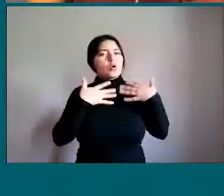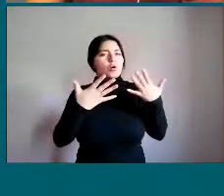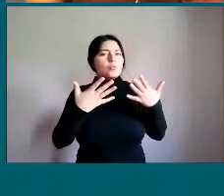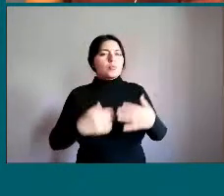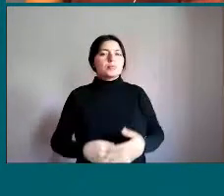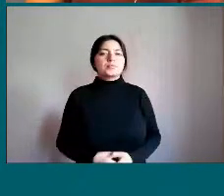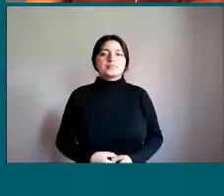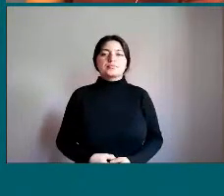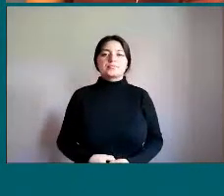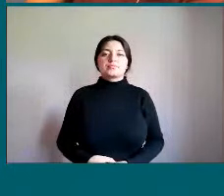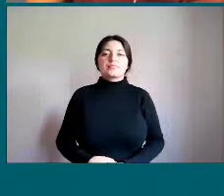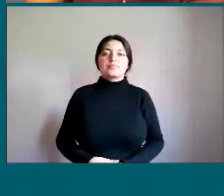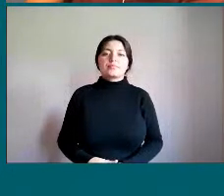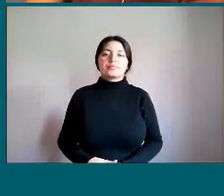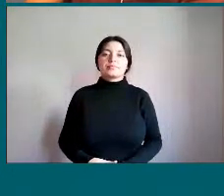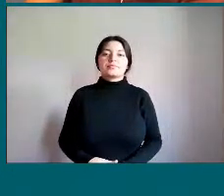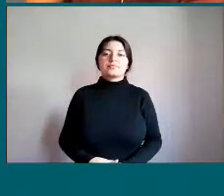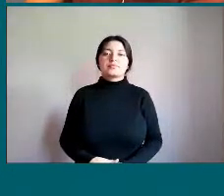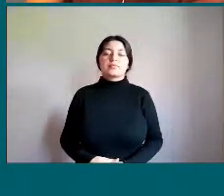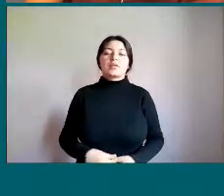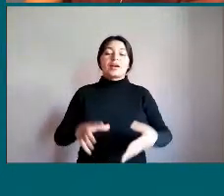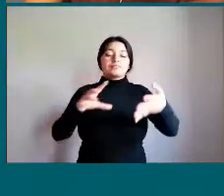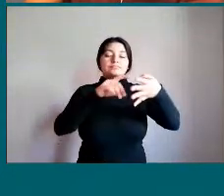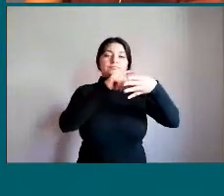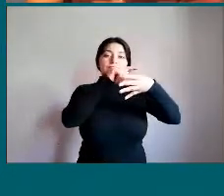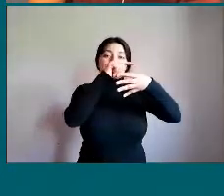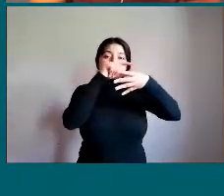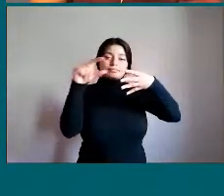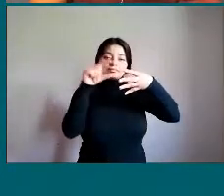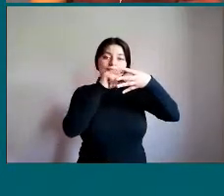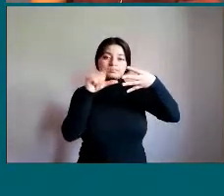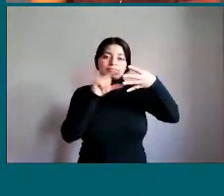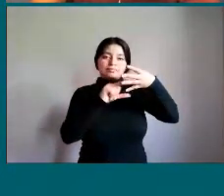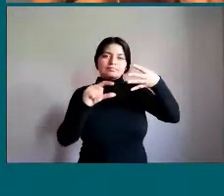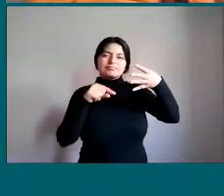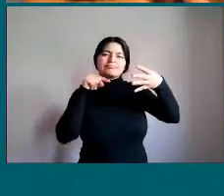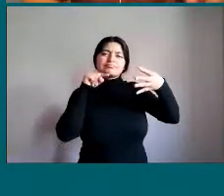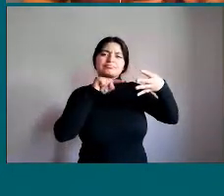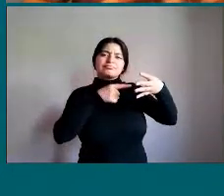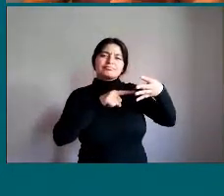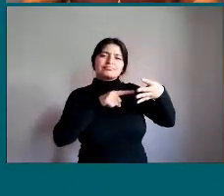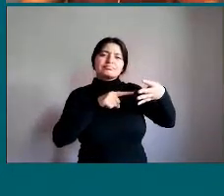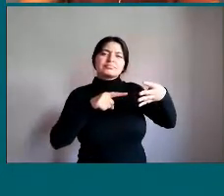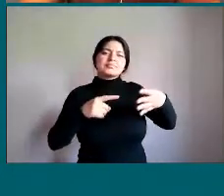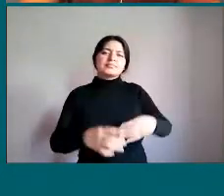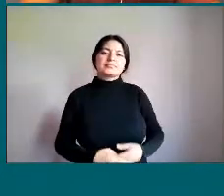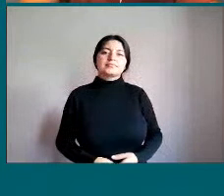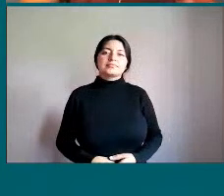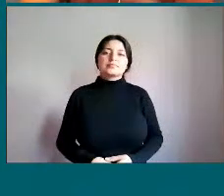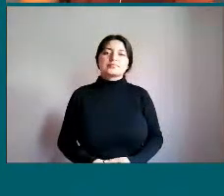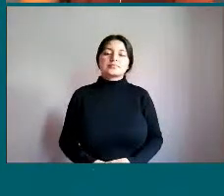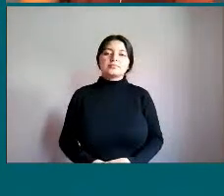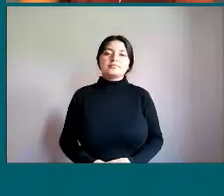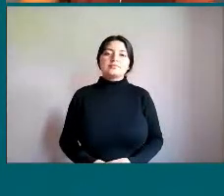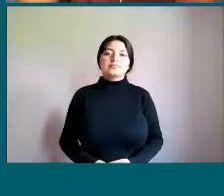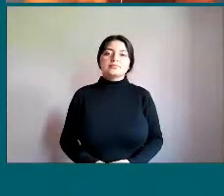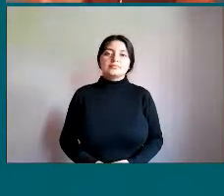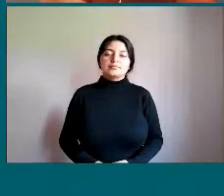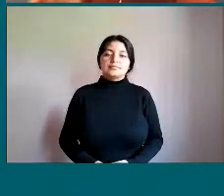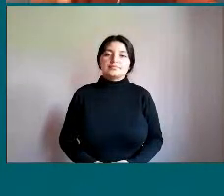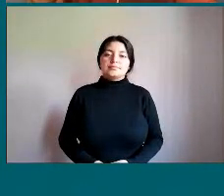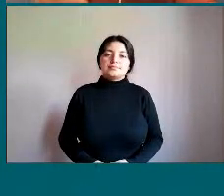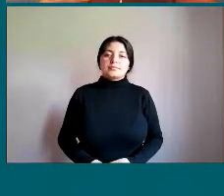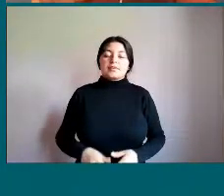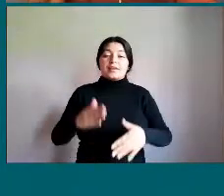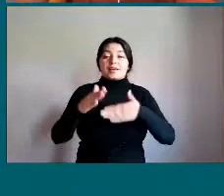¿En qué consisten estas métricas? ¿Qué es lo que ocurre? Estas métricas solo tienen una posible respuesta, o es una o es otra. Y ahora yo vengo, una